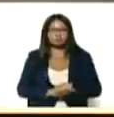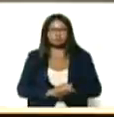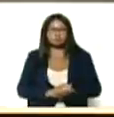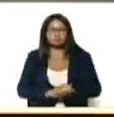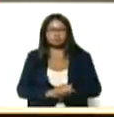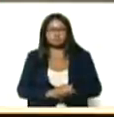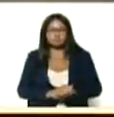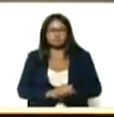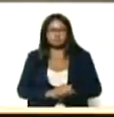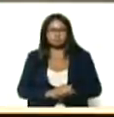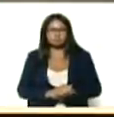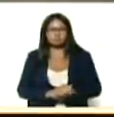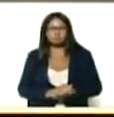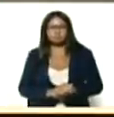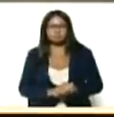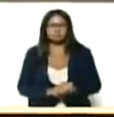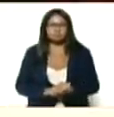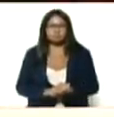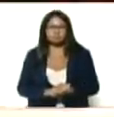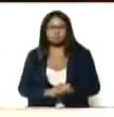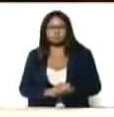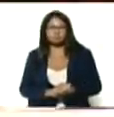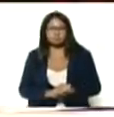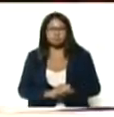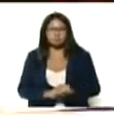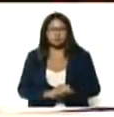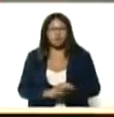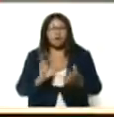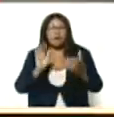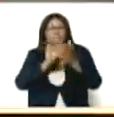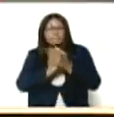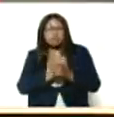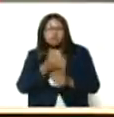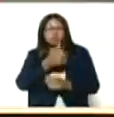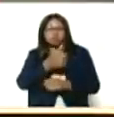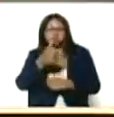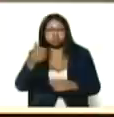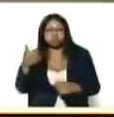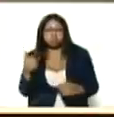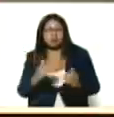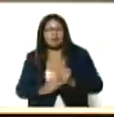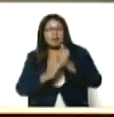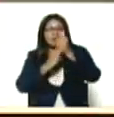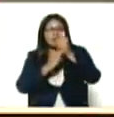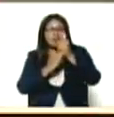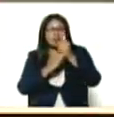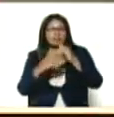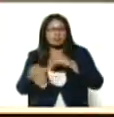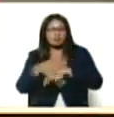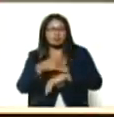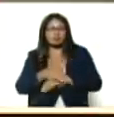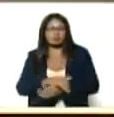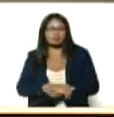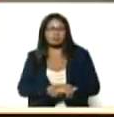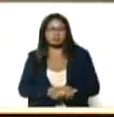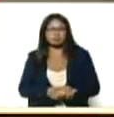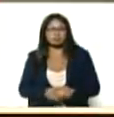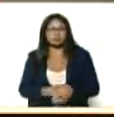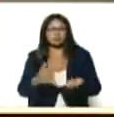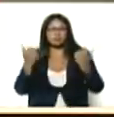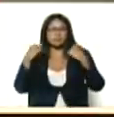estamos preparándonos, compañeros, compañeras, líderes, lideresas,